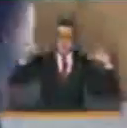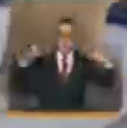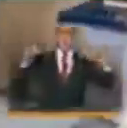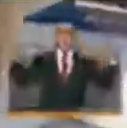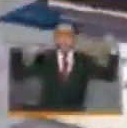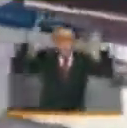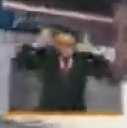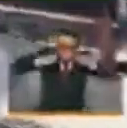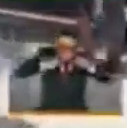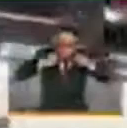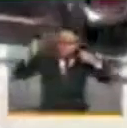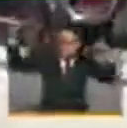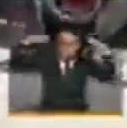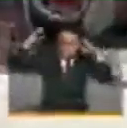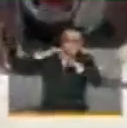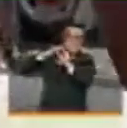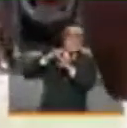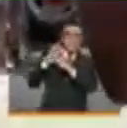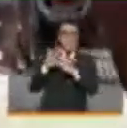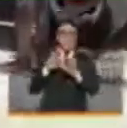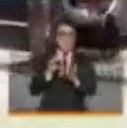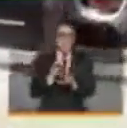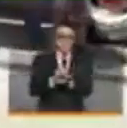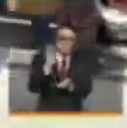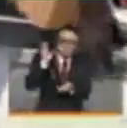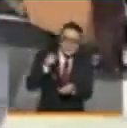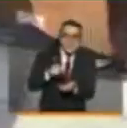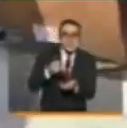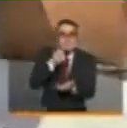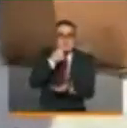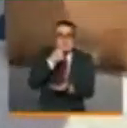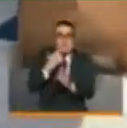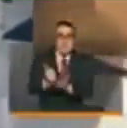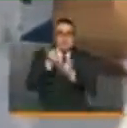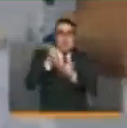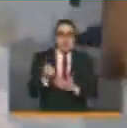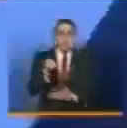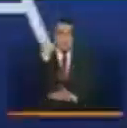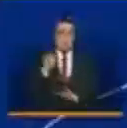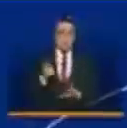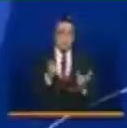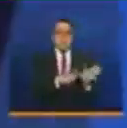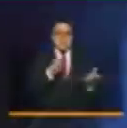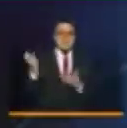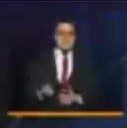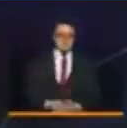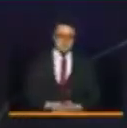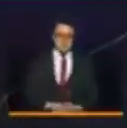impermeables, botiquines de primeros auxilios, que en total suman 1.300 equipos.